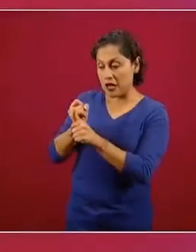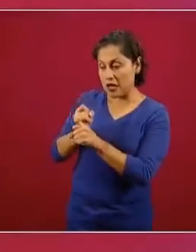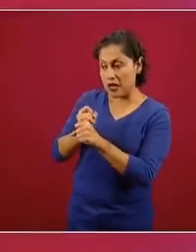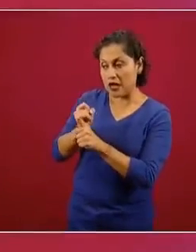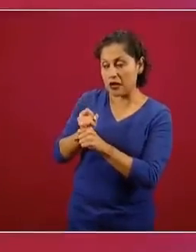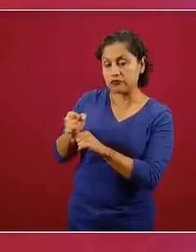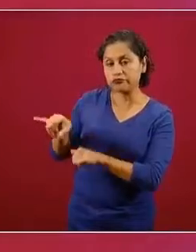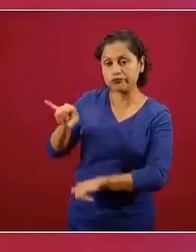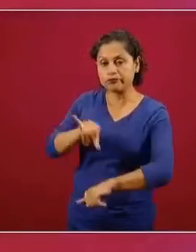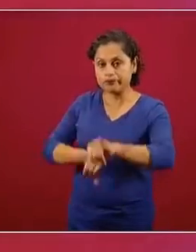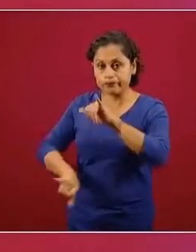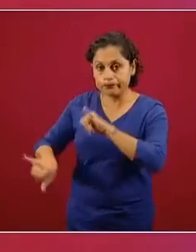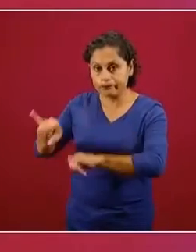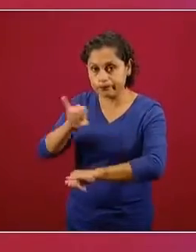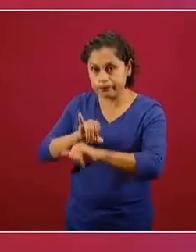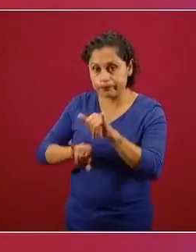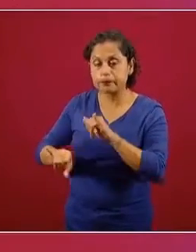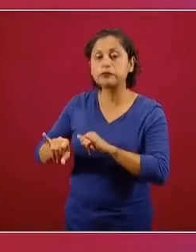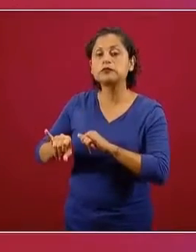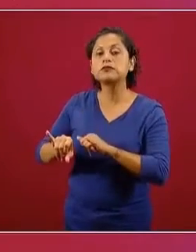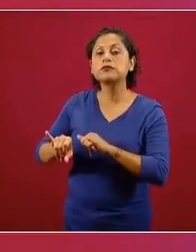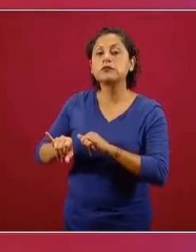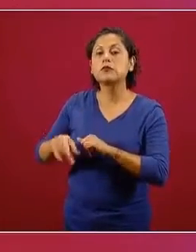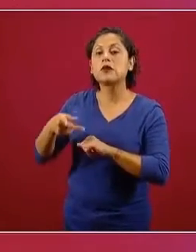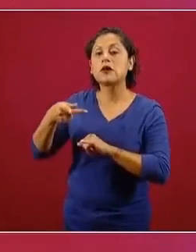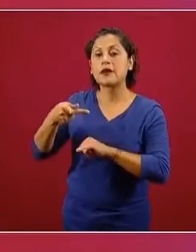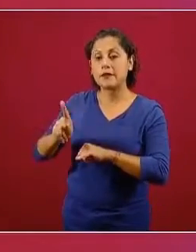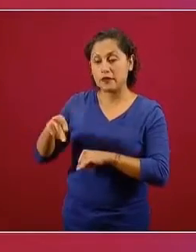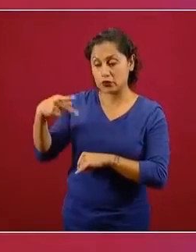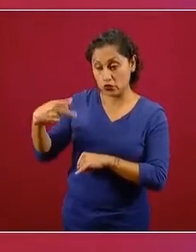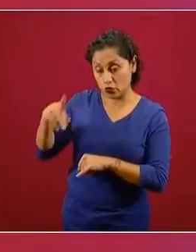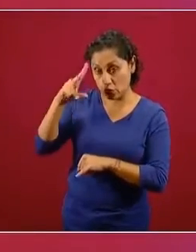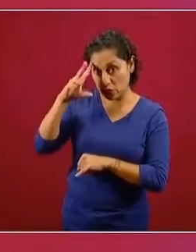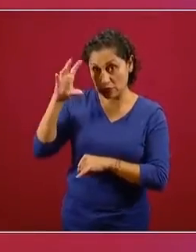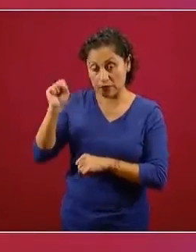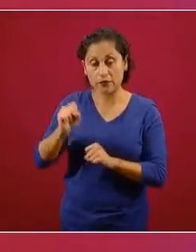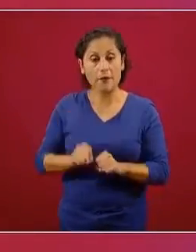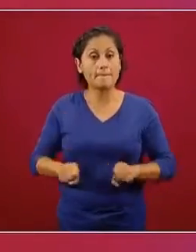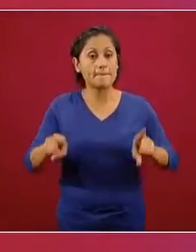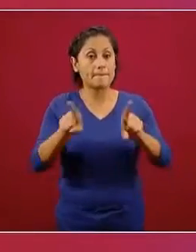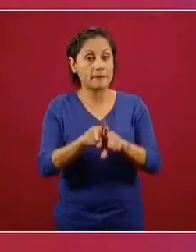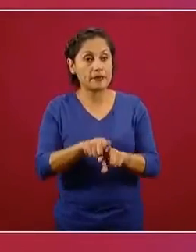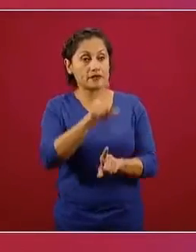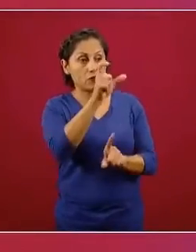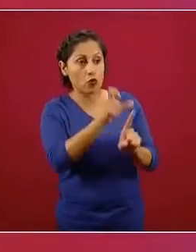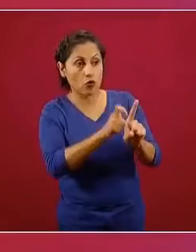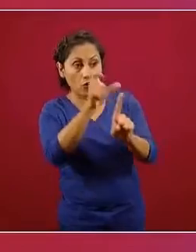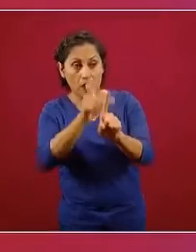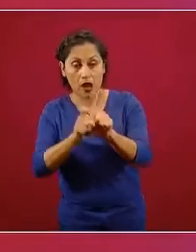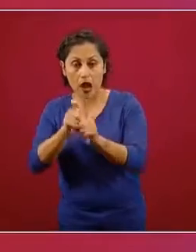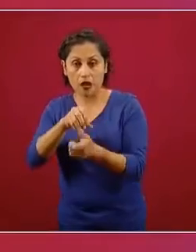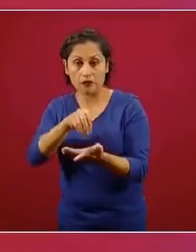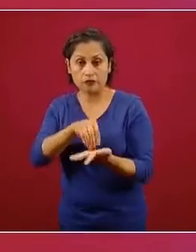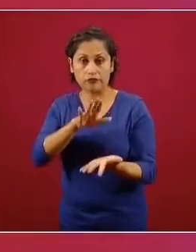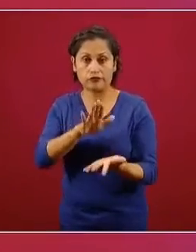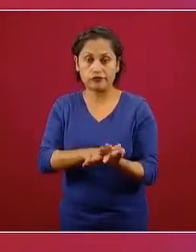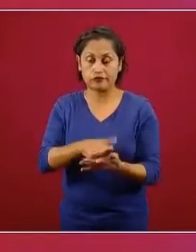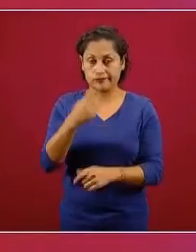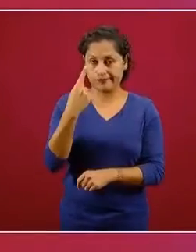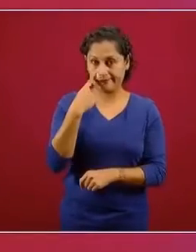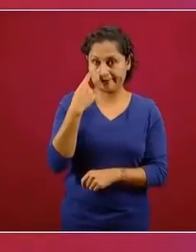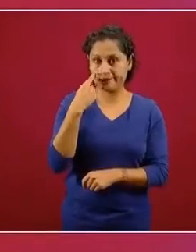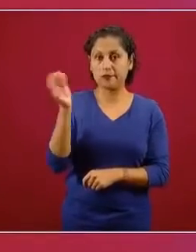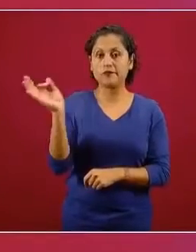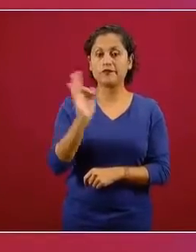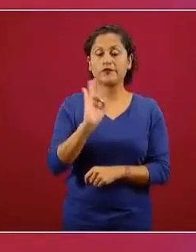pero se aplica también a las definiciones de caso. Entre más amplias o permisivas, si se quiere,